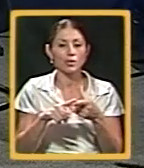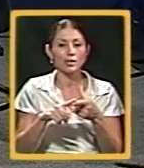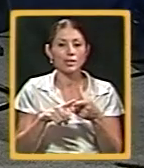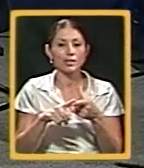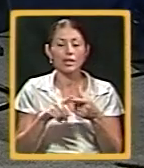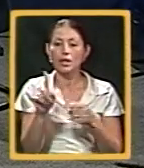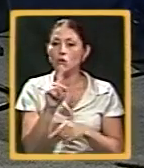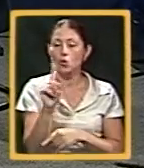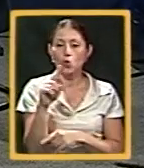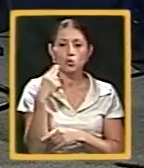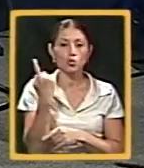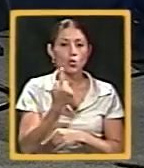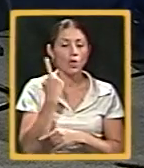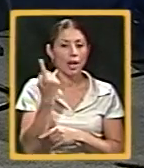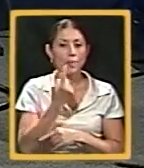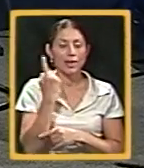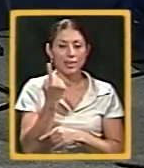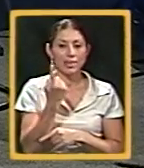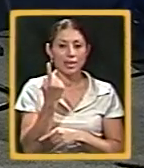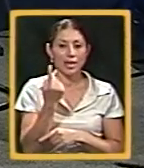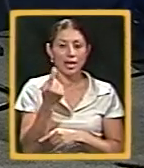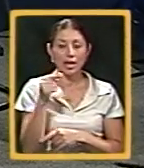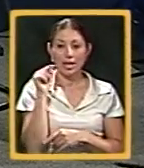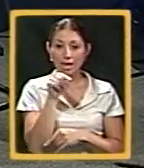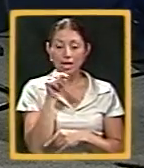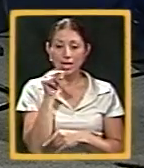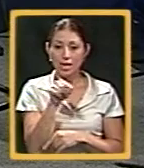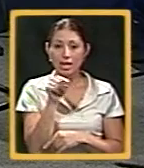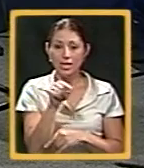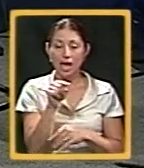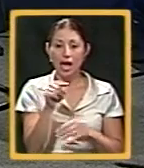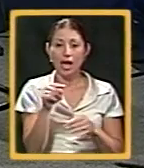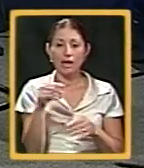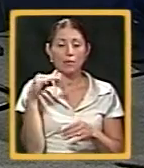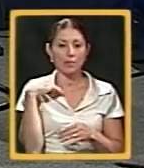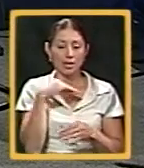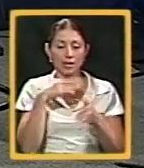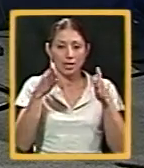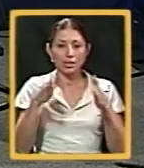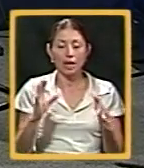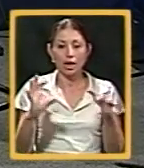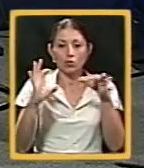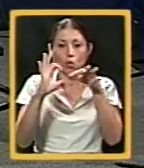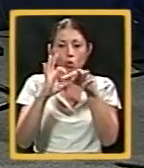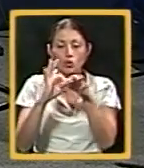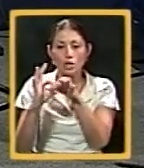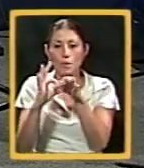no solo en la señora ministra hay una asociación directa con Heredia, sino que además con algunas de